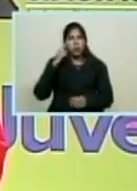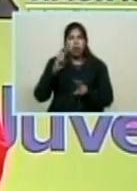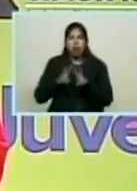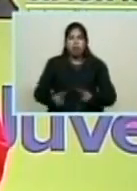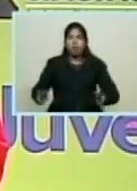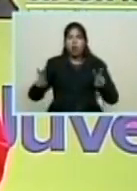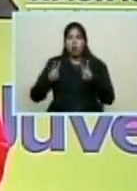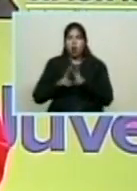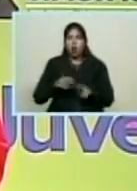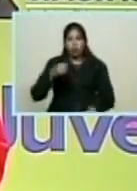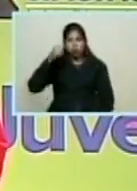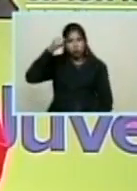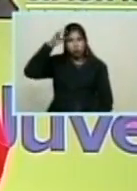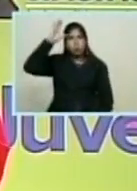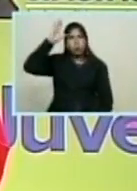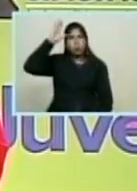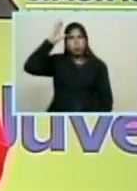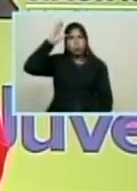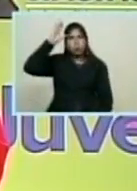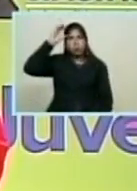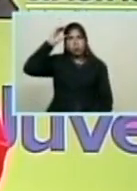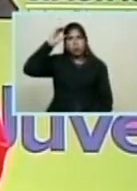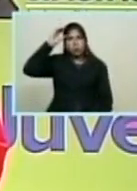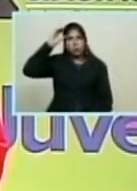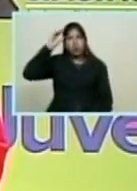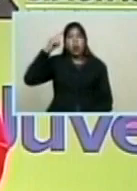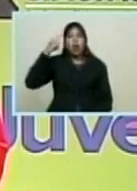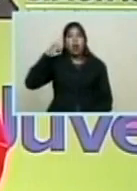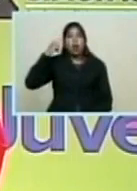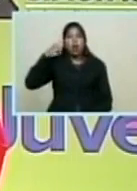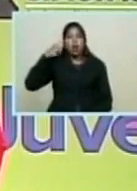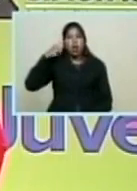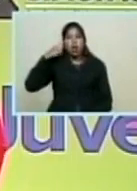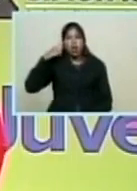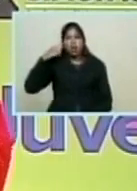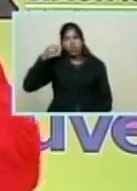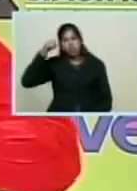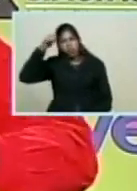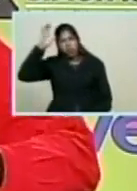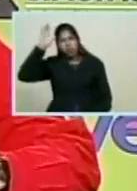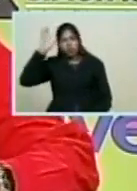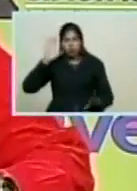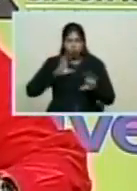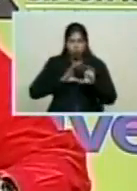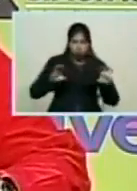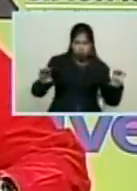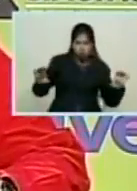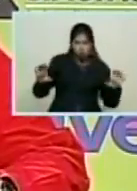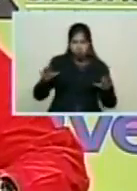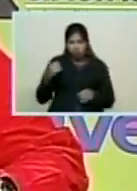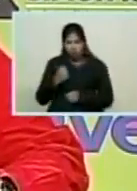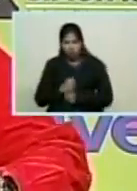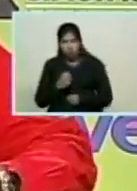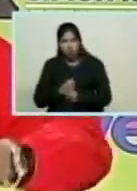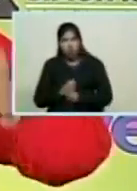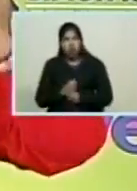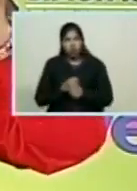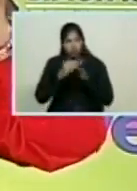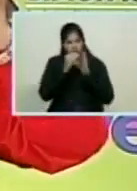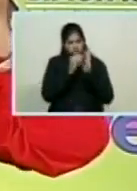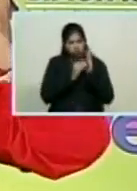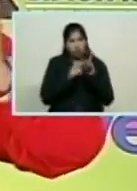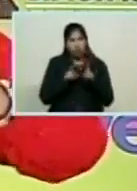conocimiento. La educación y el trabajo, como dice la Constitución, como los